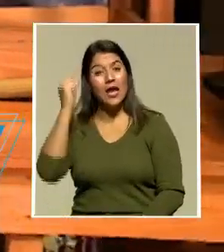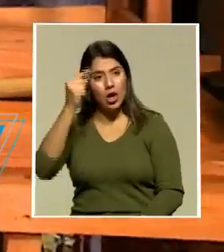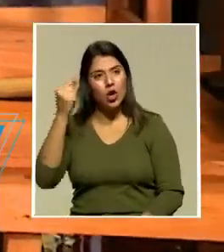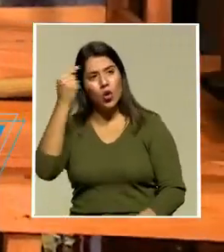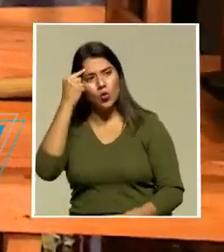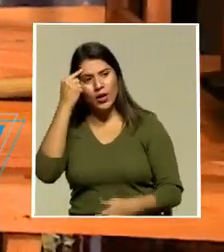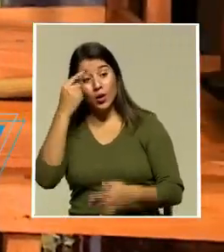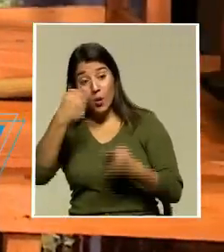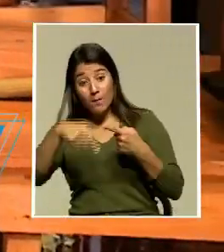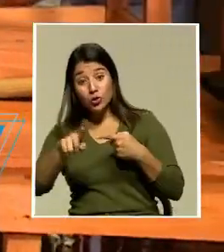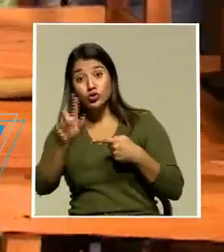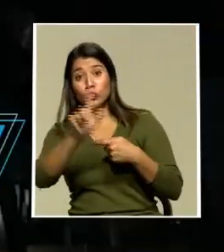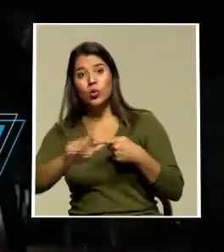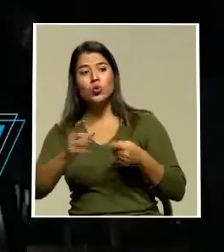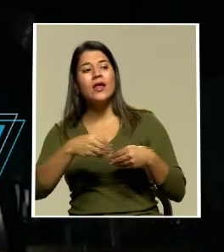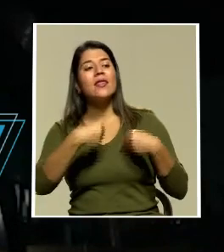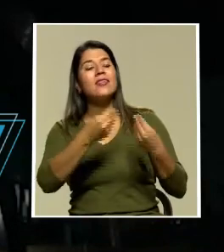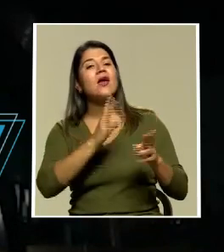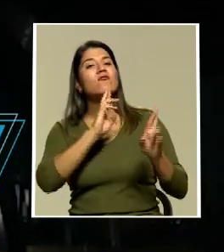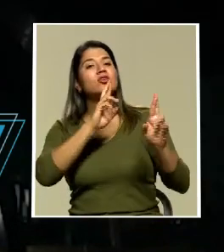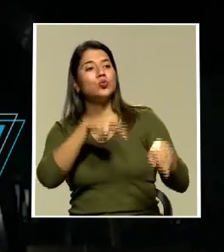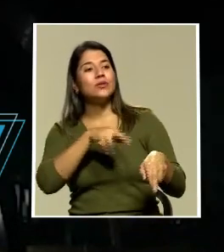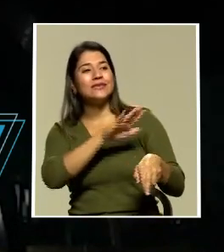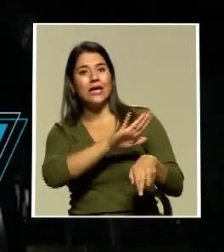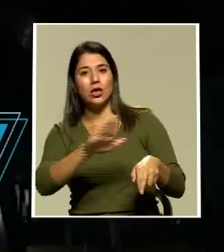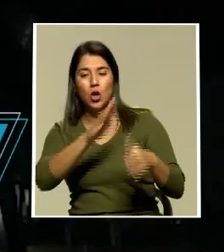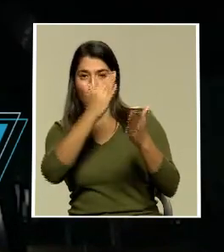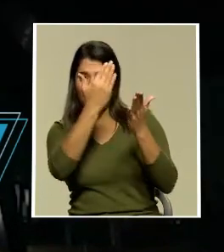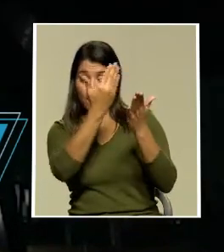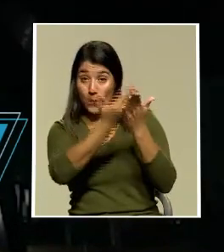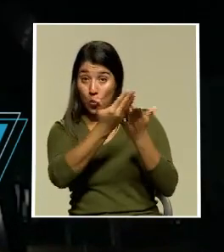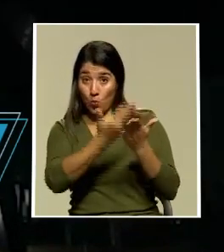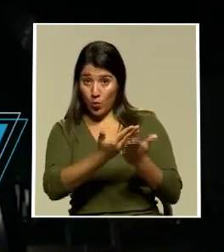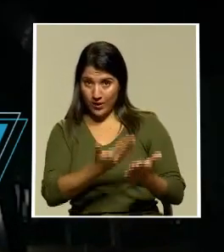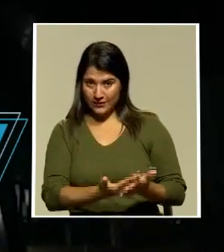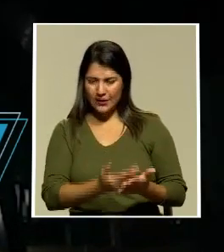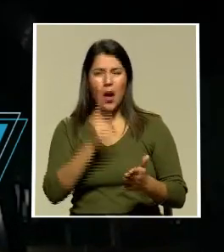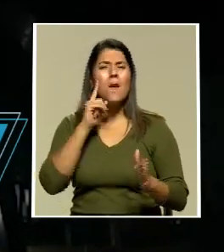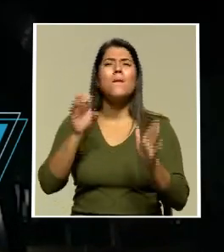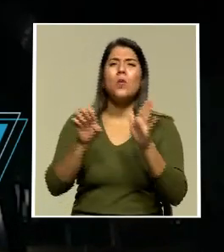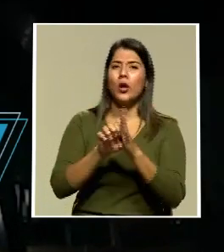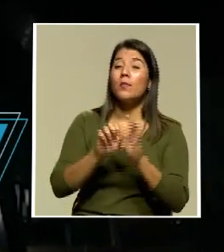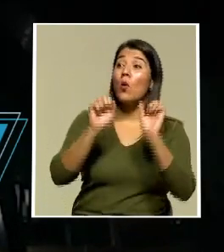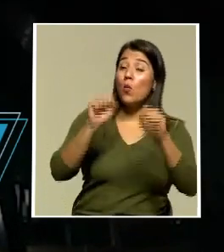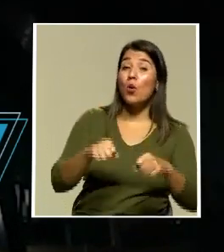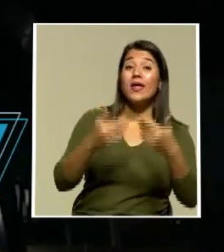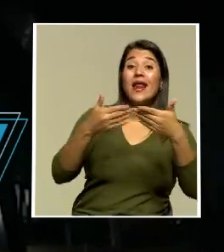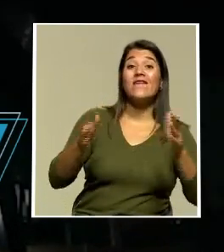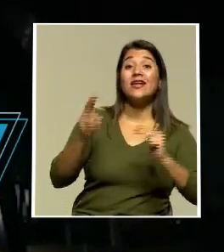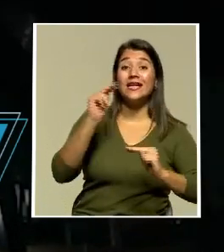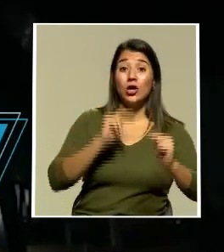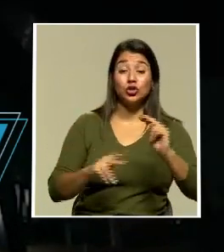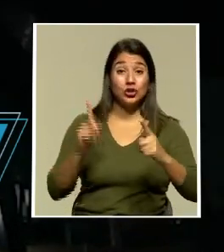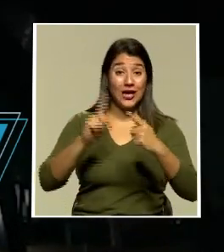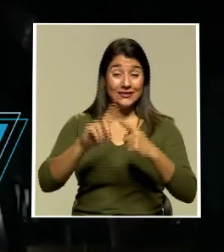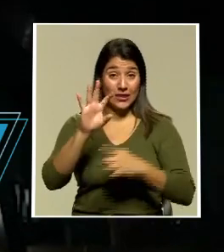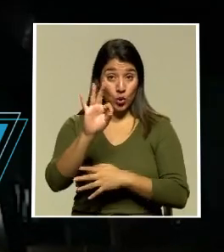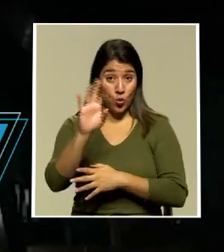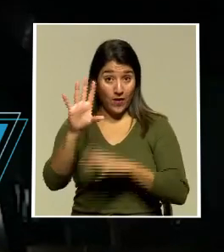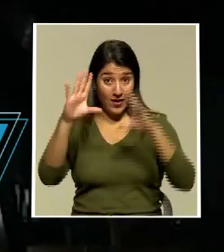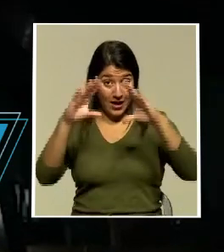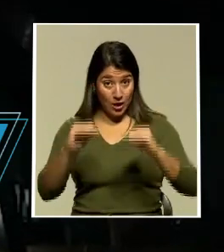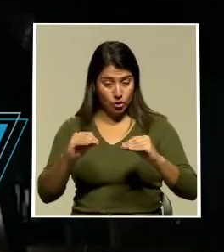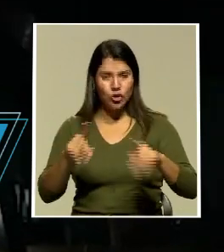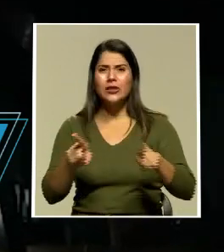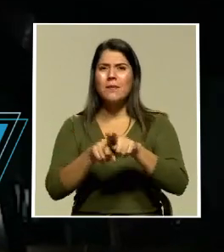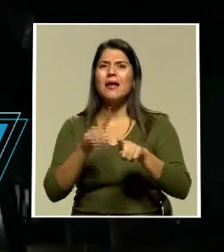solicitudes planteadas. Entre estas propuestas estuvo la apertura de nuestros negocios hasta las 9 de la noche. También se habló el